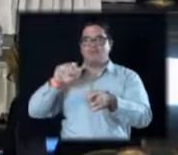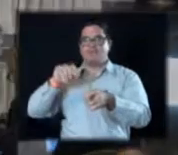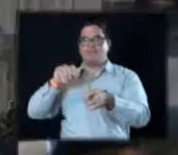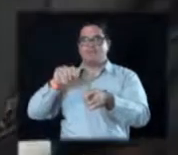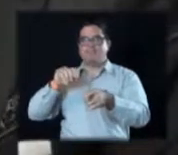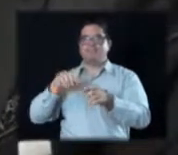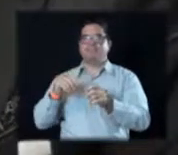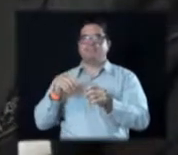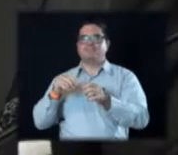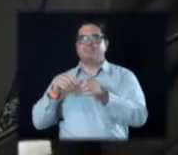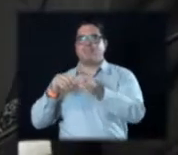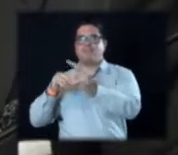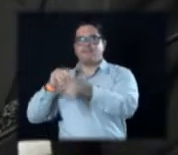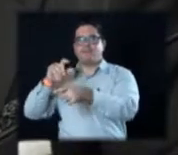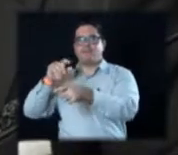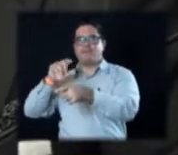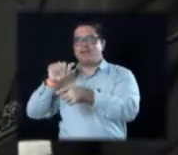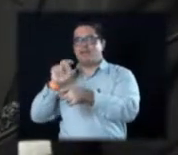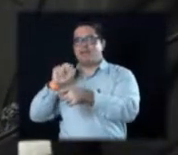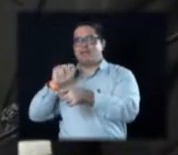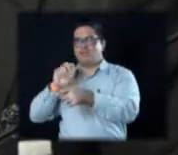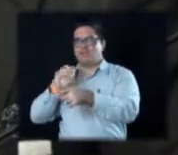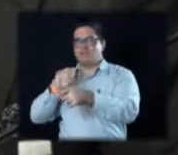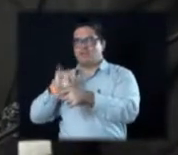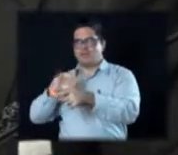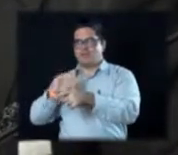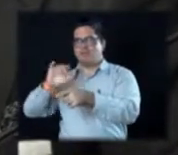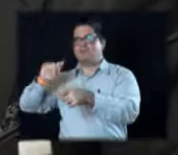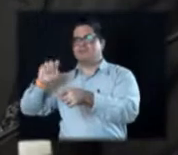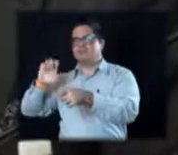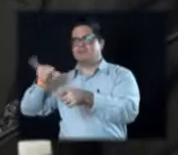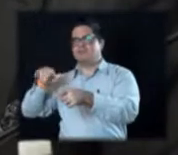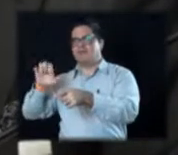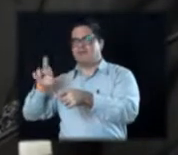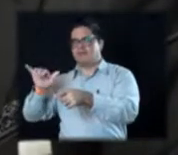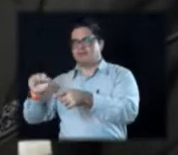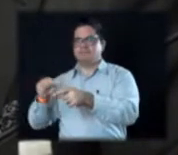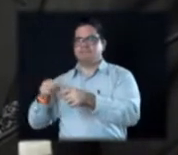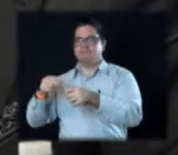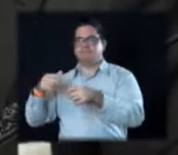el controller de la. Thank you very much.